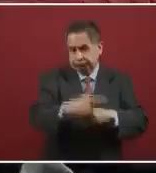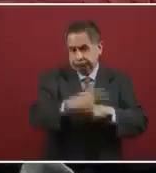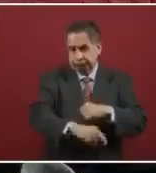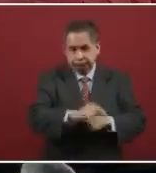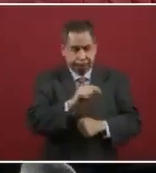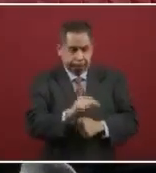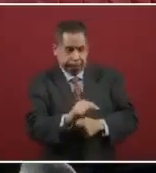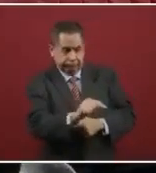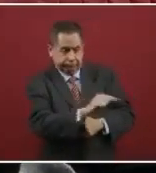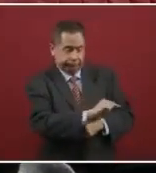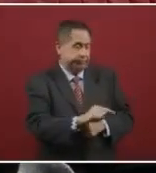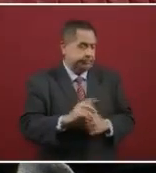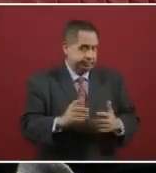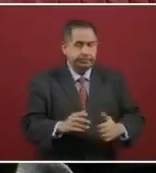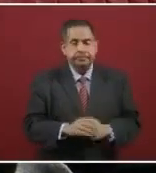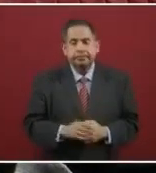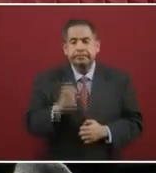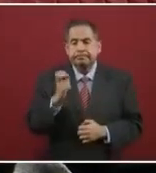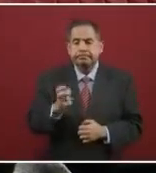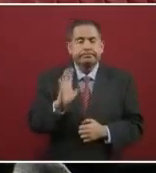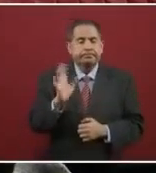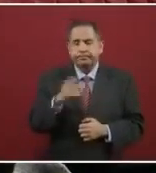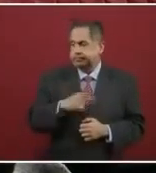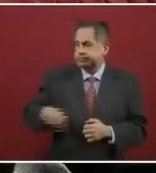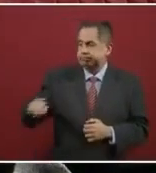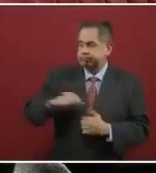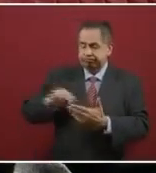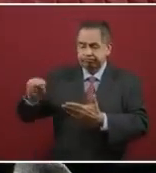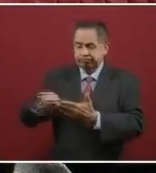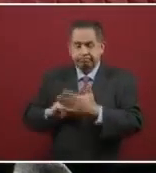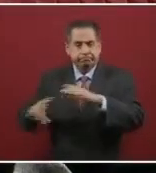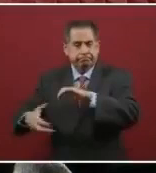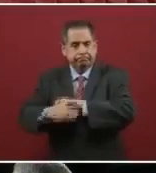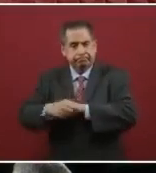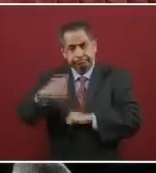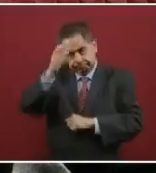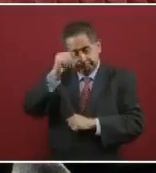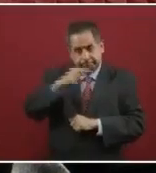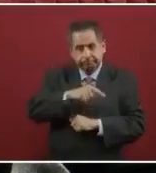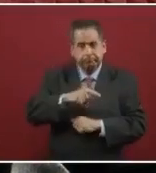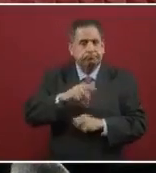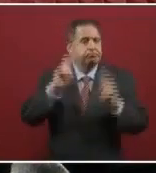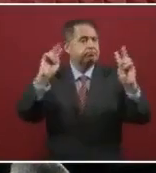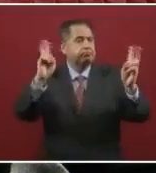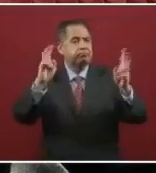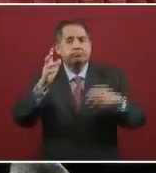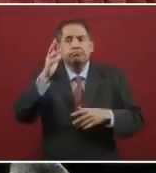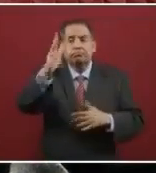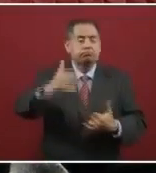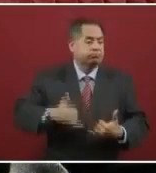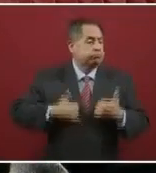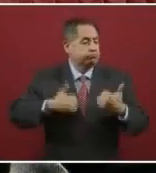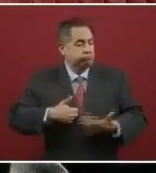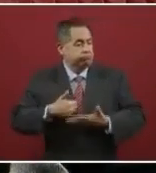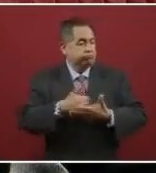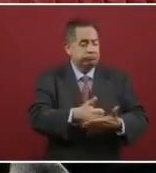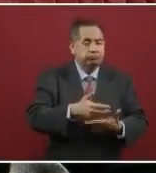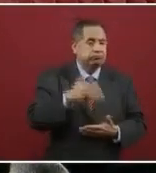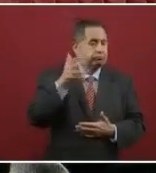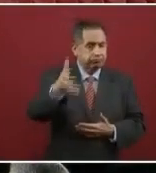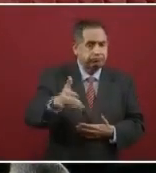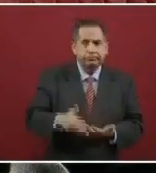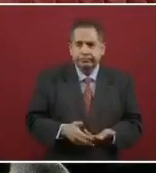o accidentes. Se firmó un convenio con el tema de Jóvenes Construyendo el Futuro, para el tema